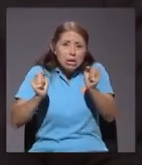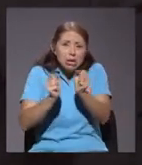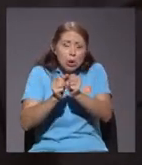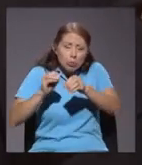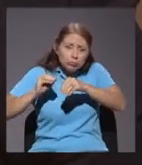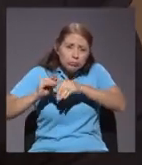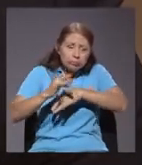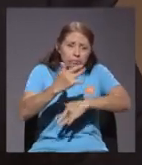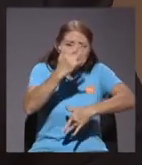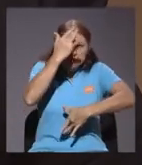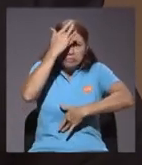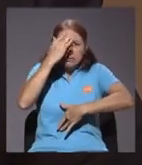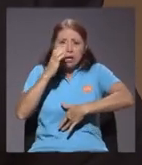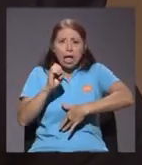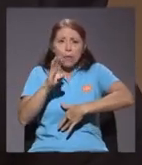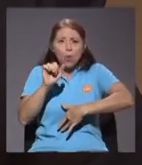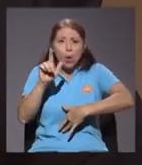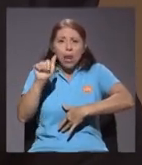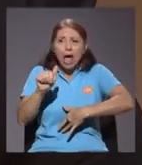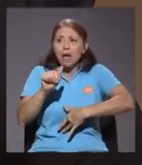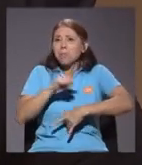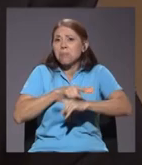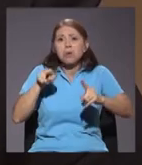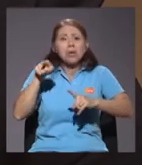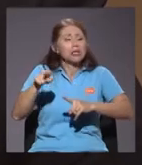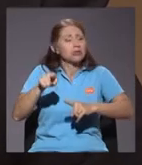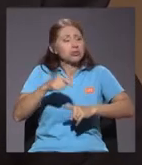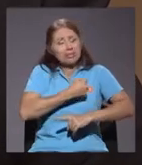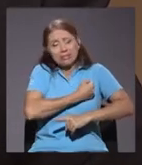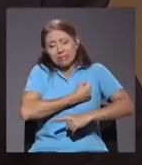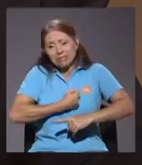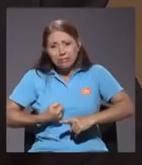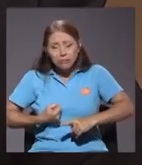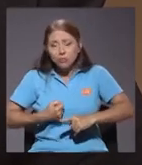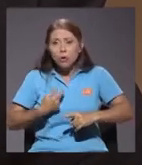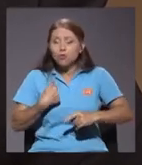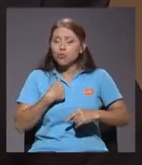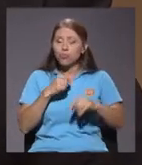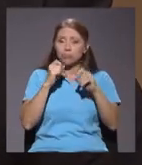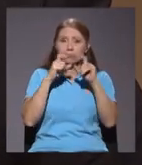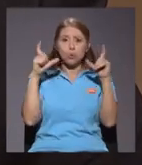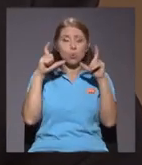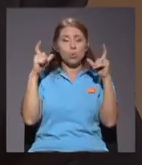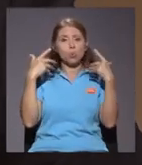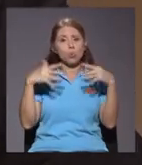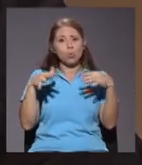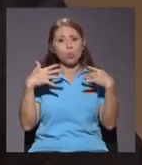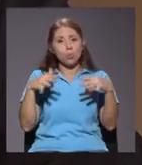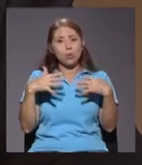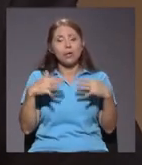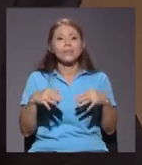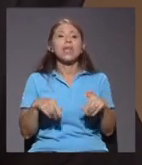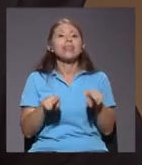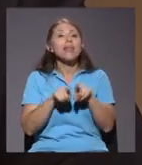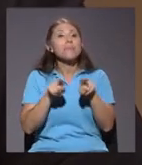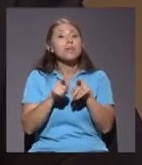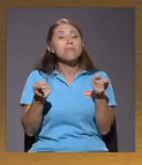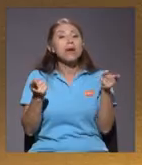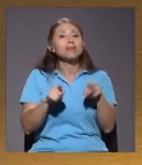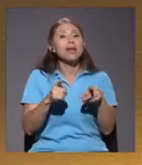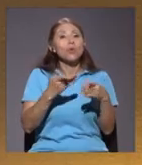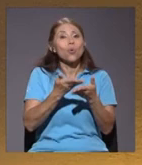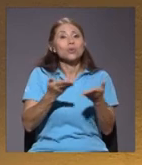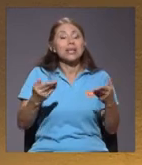a áfrica en ese momento me impresionó mucho eso positivamente y complicados tengo un par